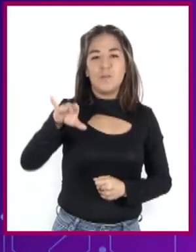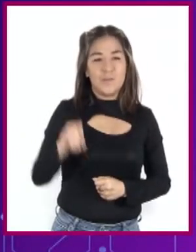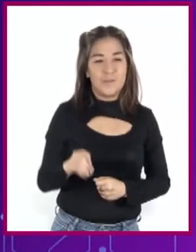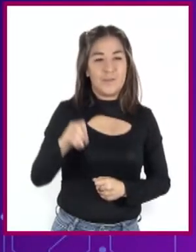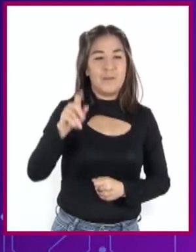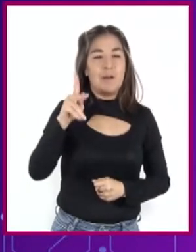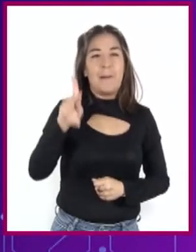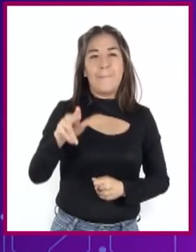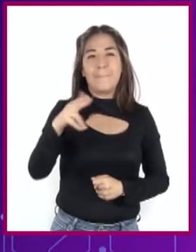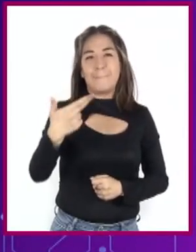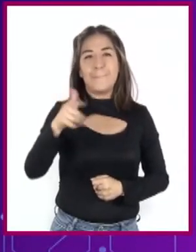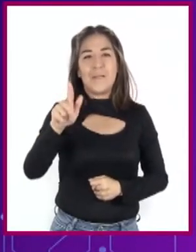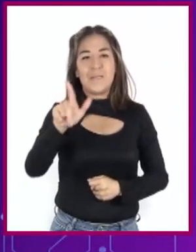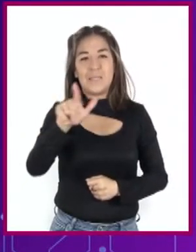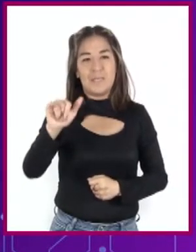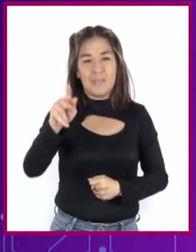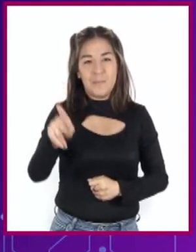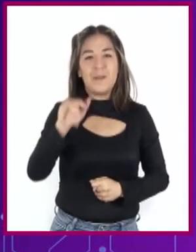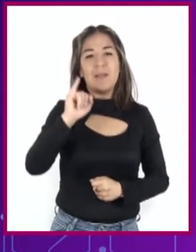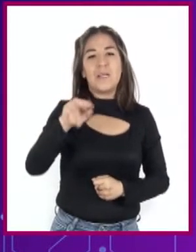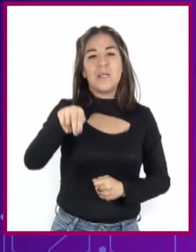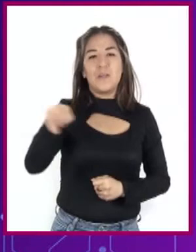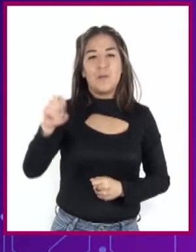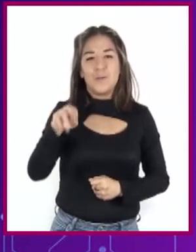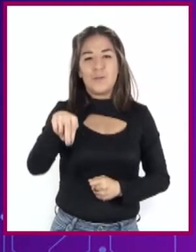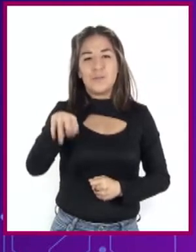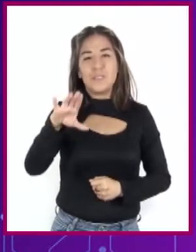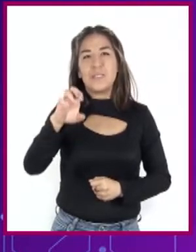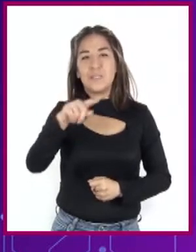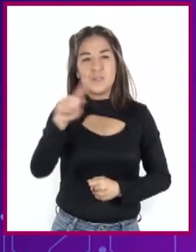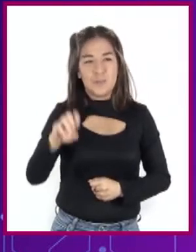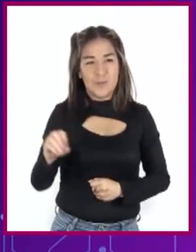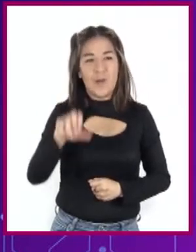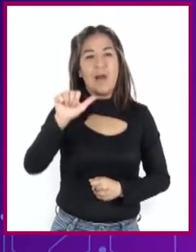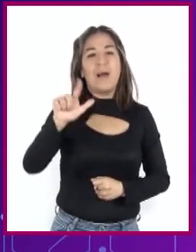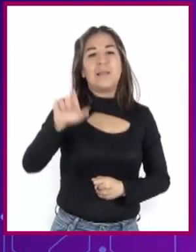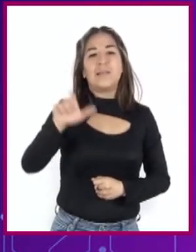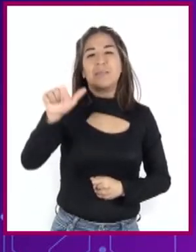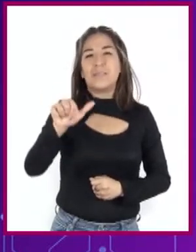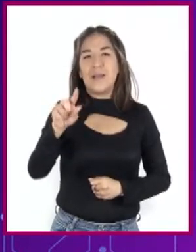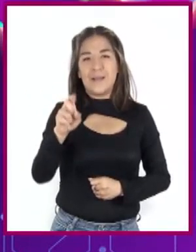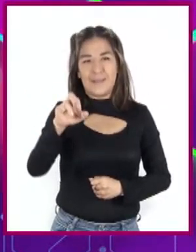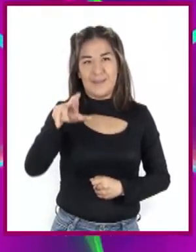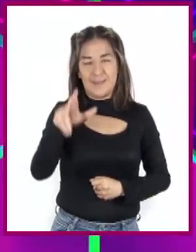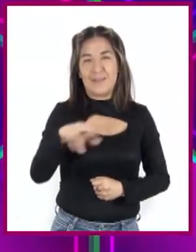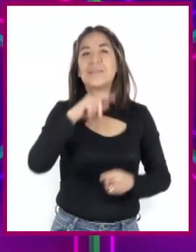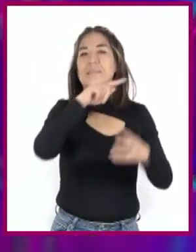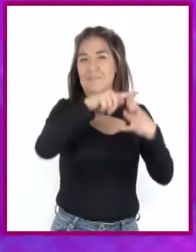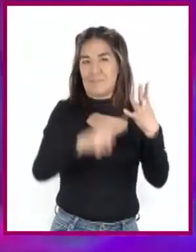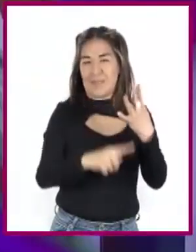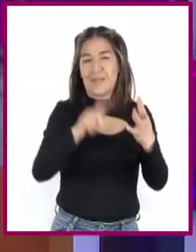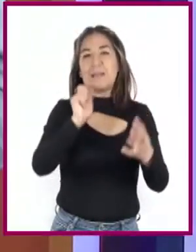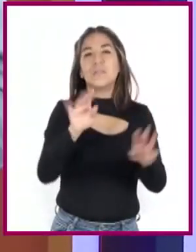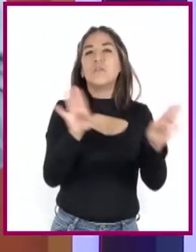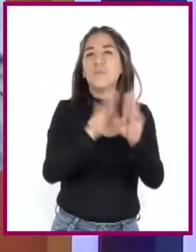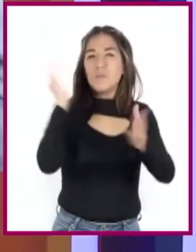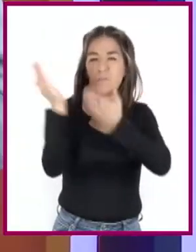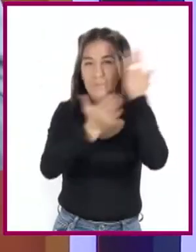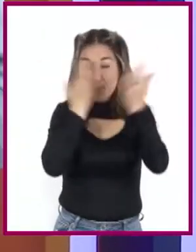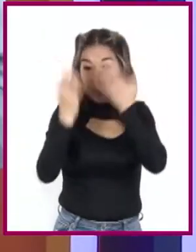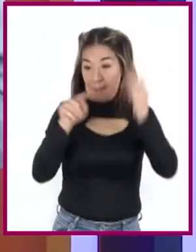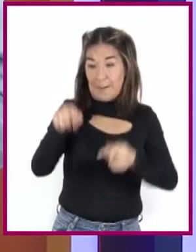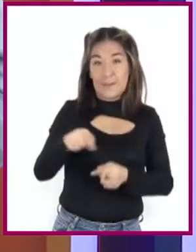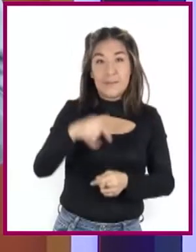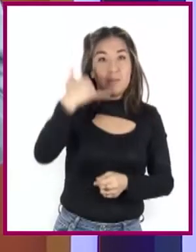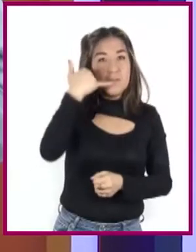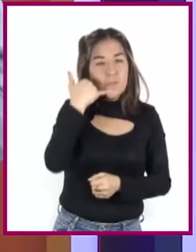Reis, Innocenzo Mancetti, Elisha Gray o Alexander Graham Bell. El comienzo de la telefonía